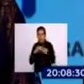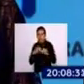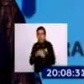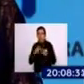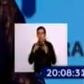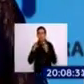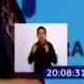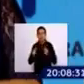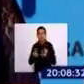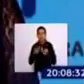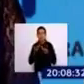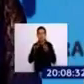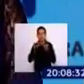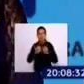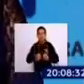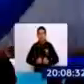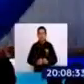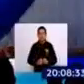conteo rápido.